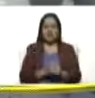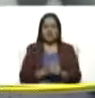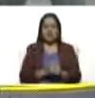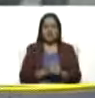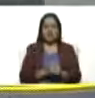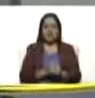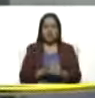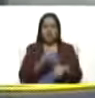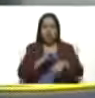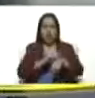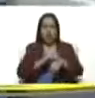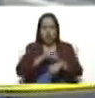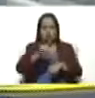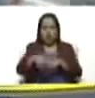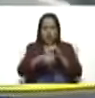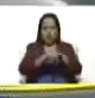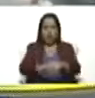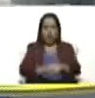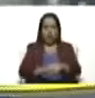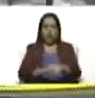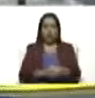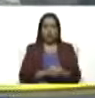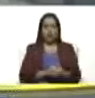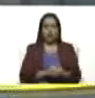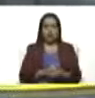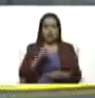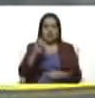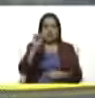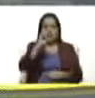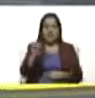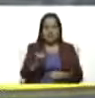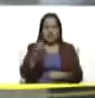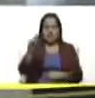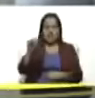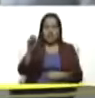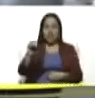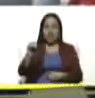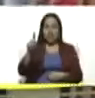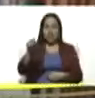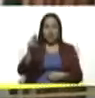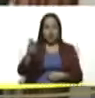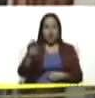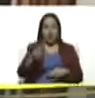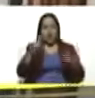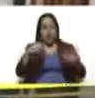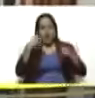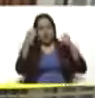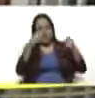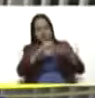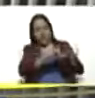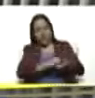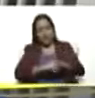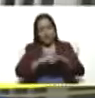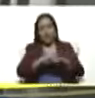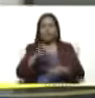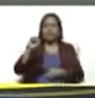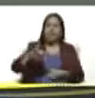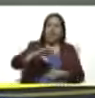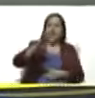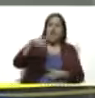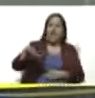del doctor José Gregorio Hernández, en Isnotú. Bueno, que iba a Trujillo, pa. Los Andes trujillanos,